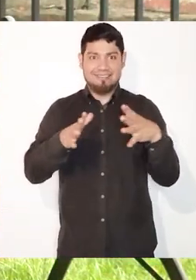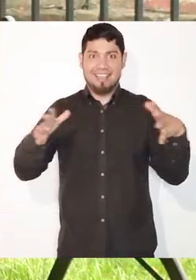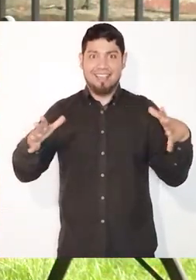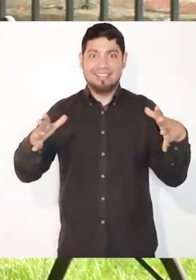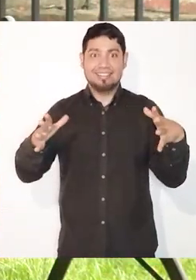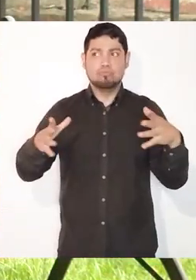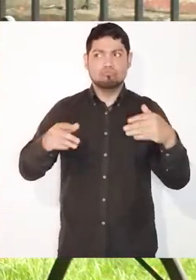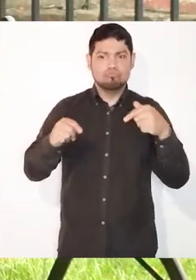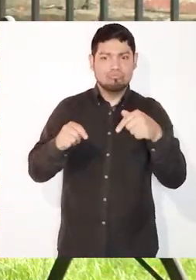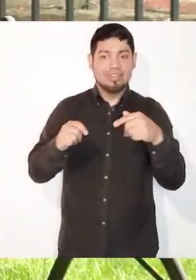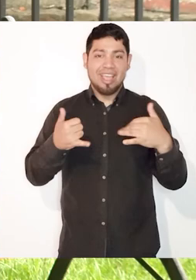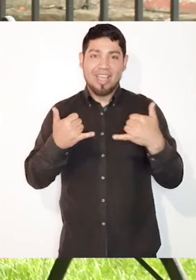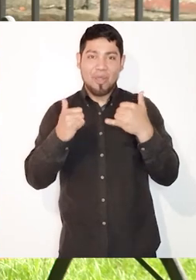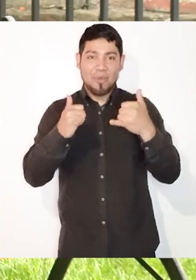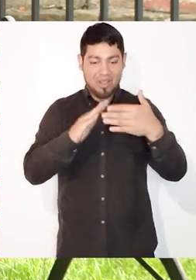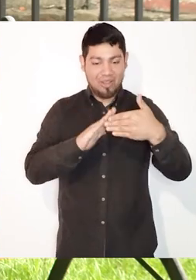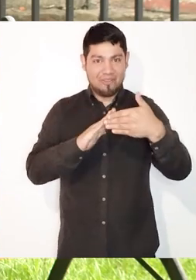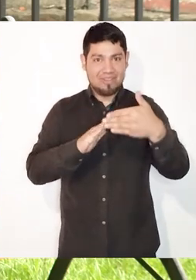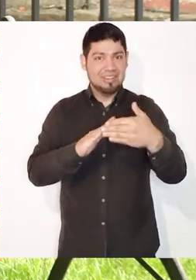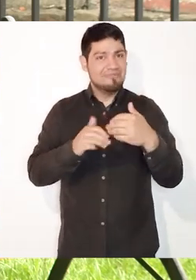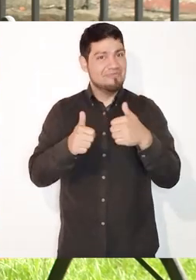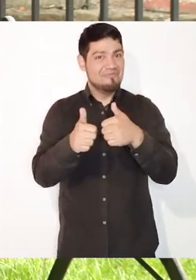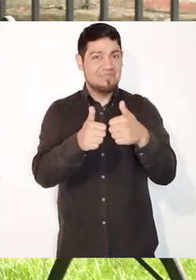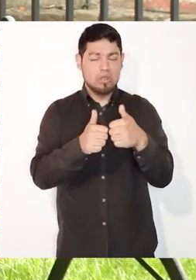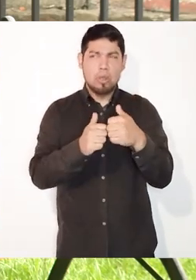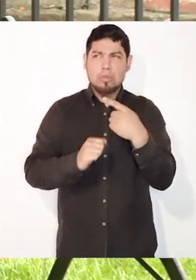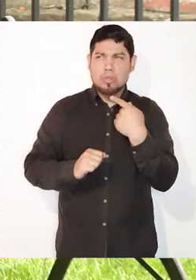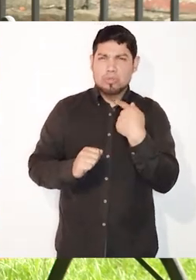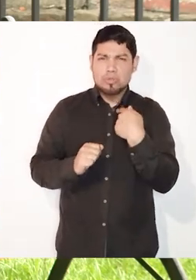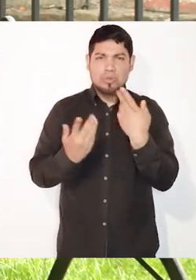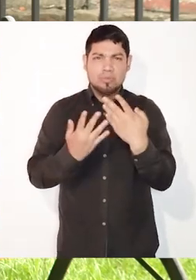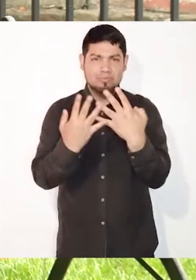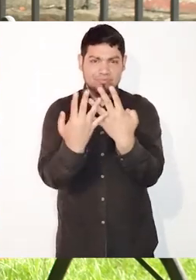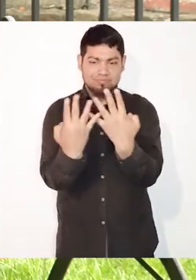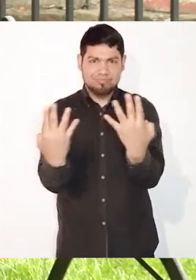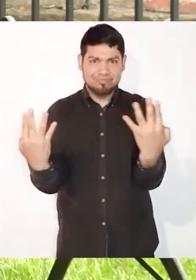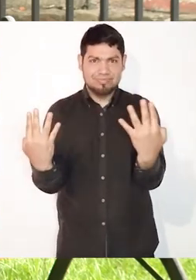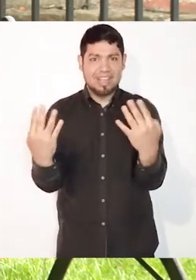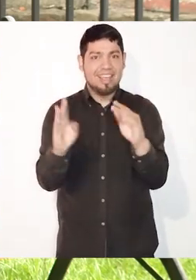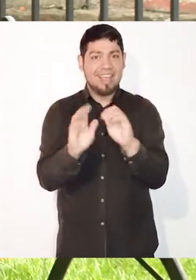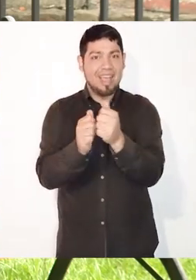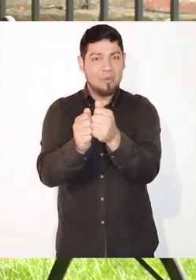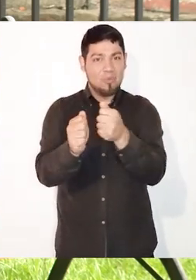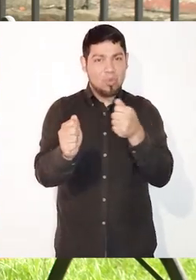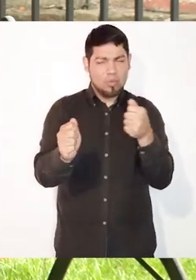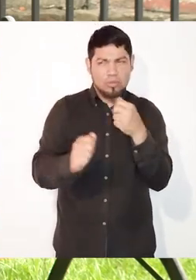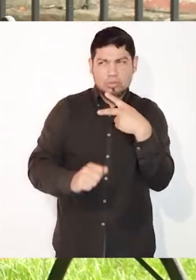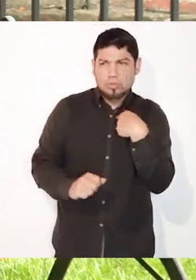un patio muy grande y miraba más bien a través